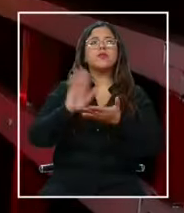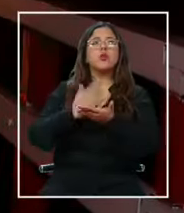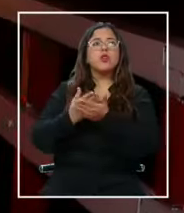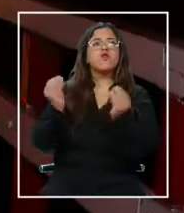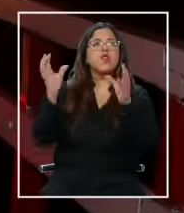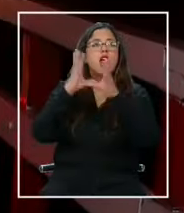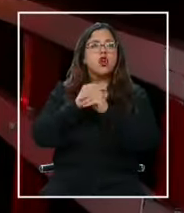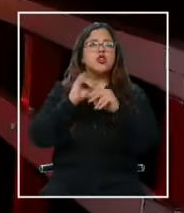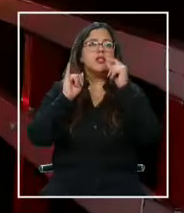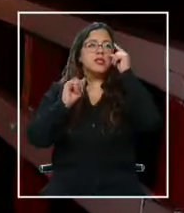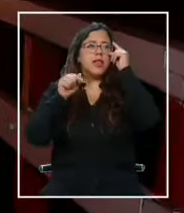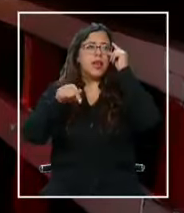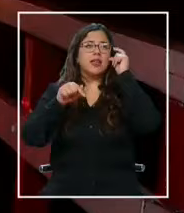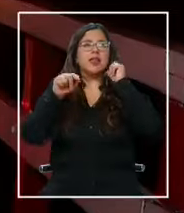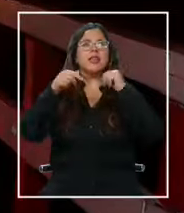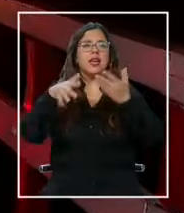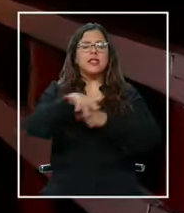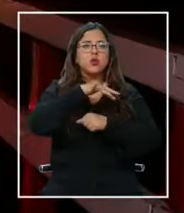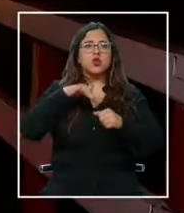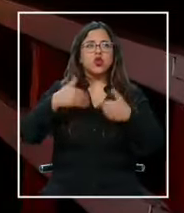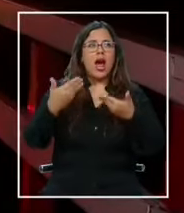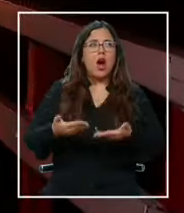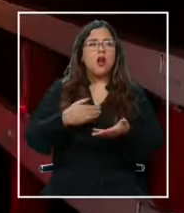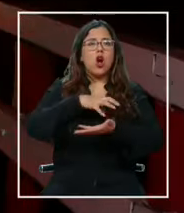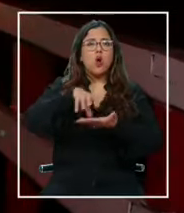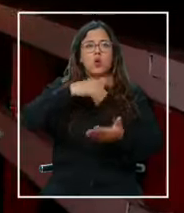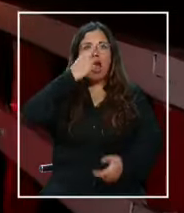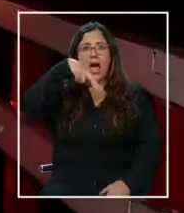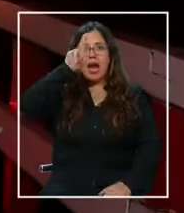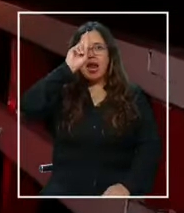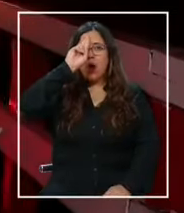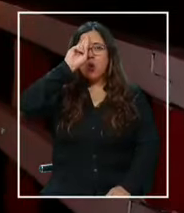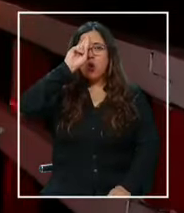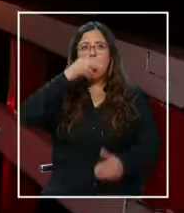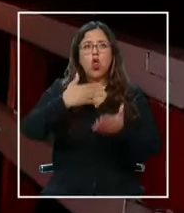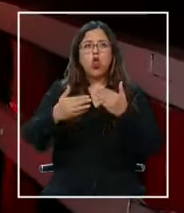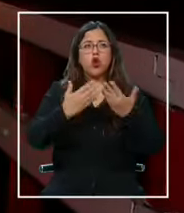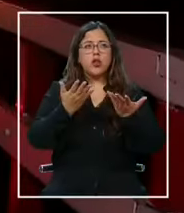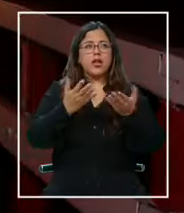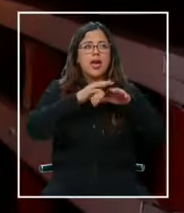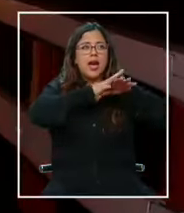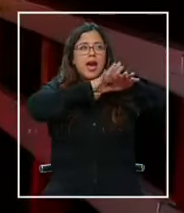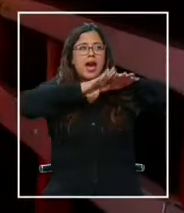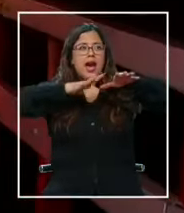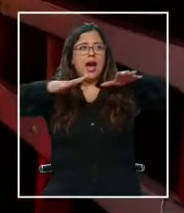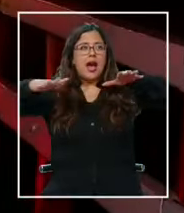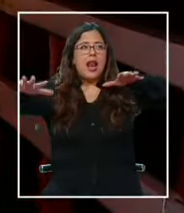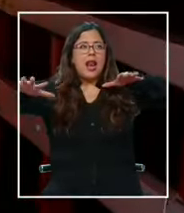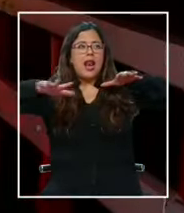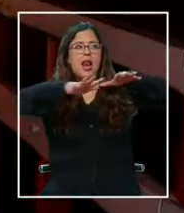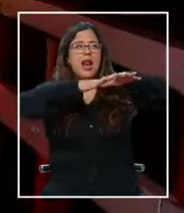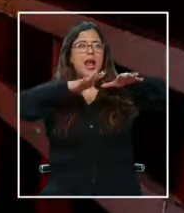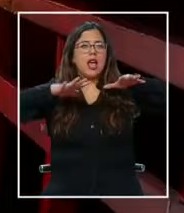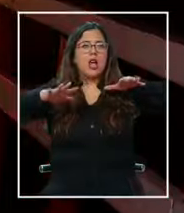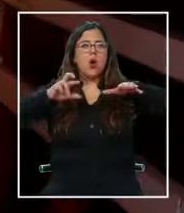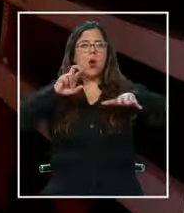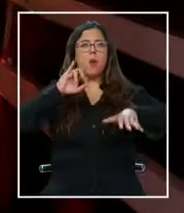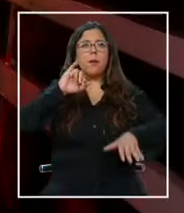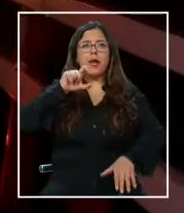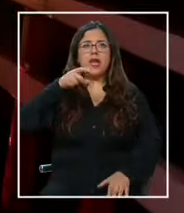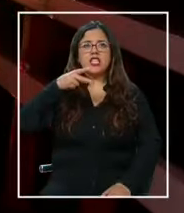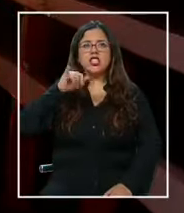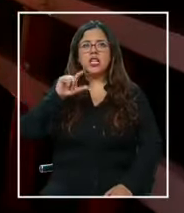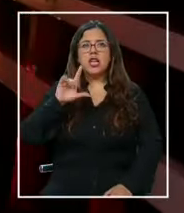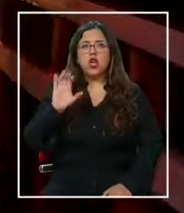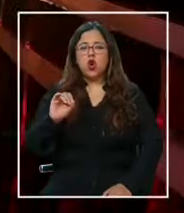Buenas noches, así es, este es el panorama a esta hora acá en la comuna de Arauco, precisamente en el río Pichilo, donde vamos a revisar imágenes de inmediato de lo